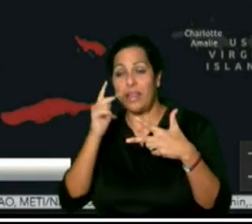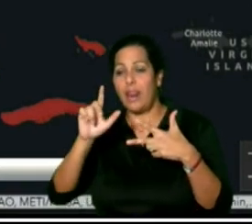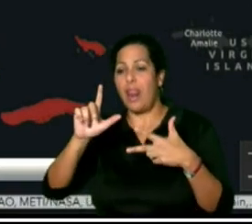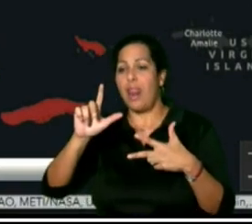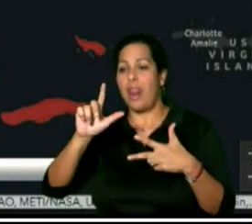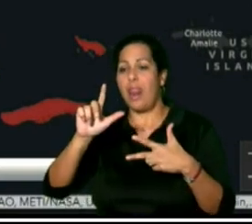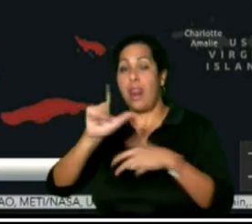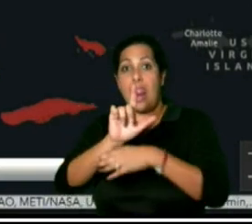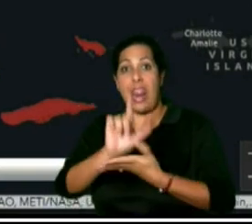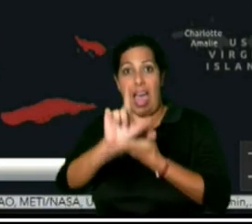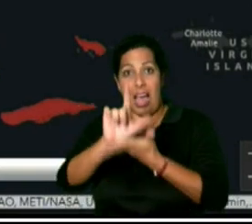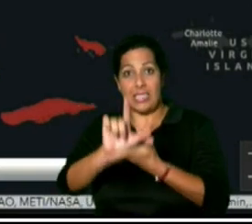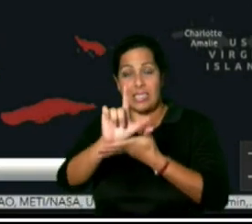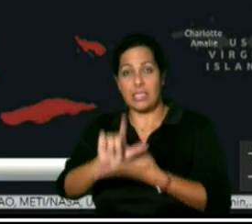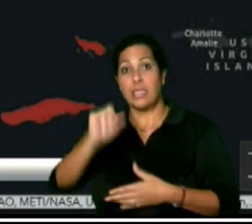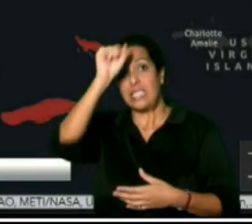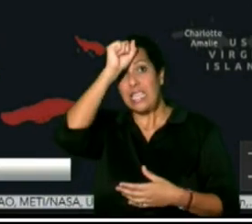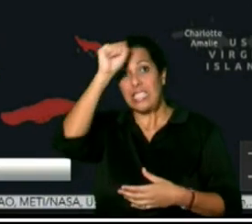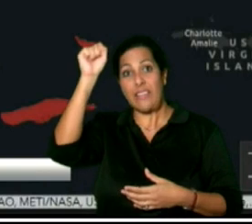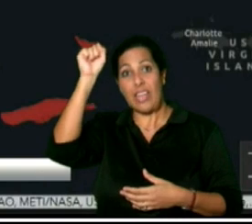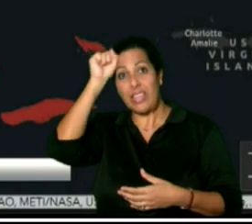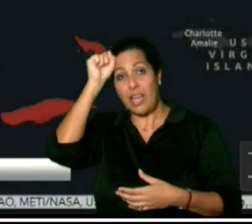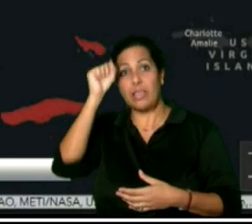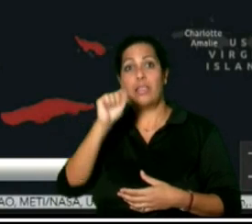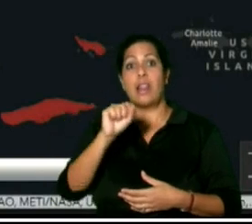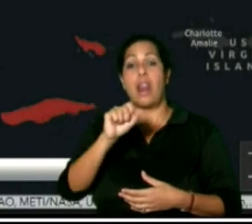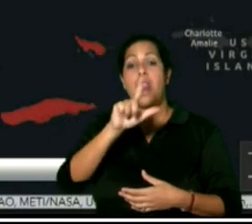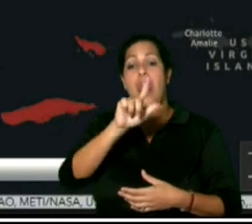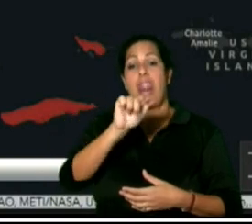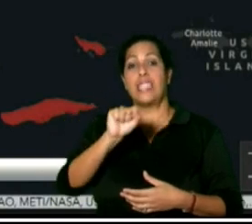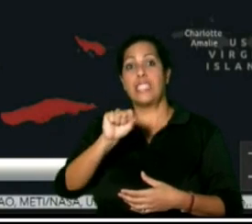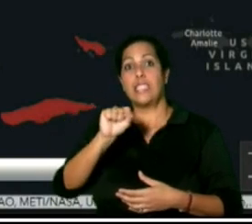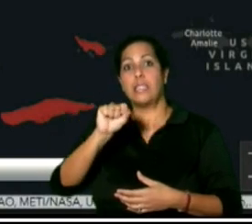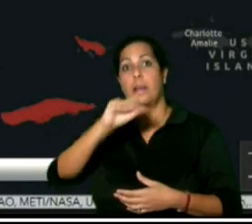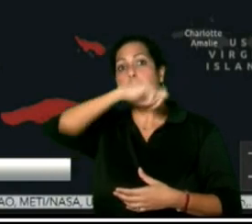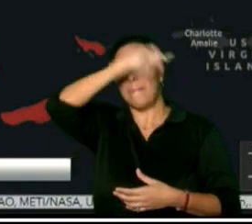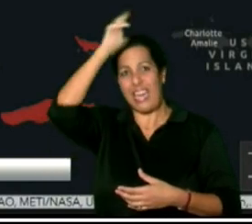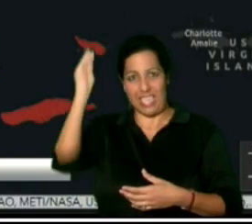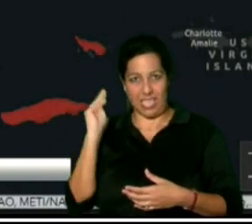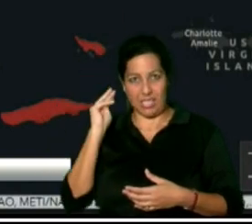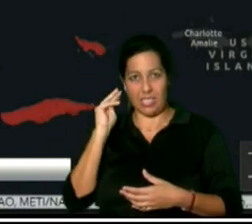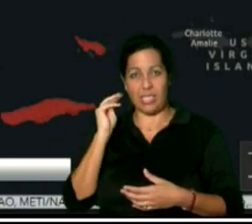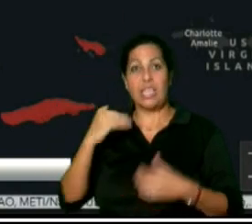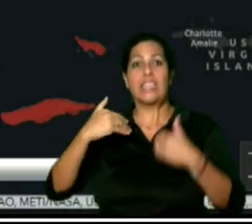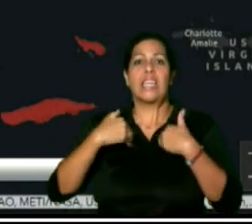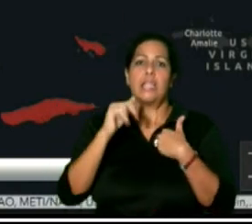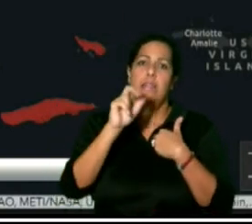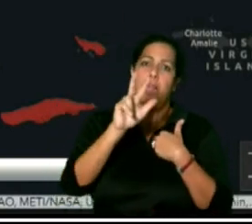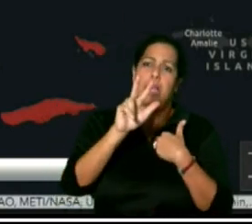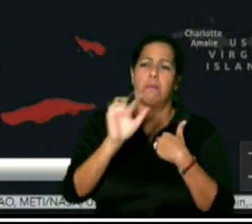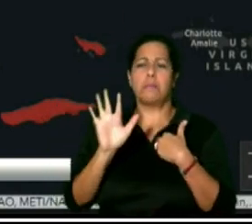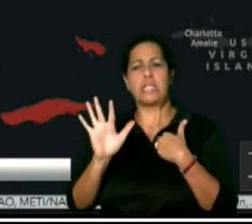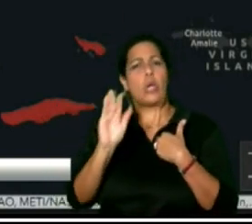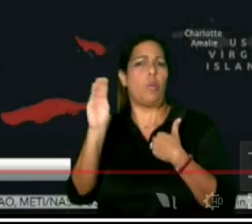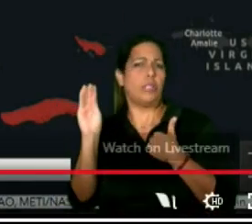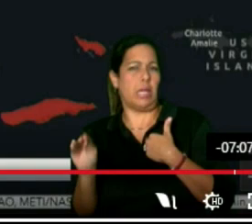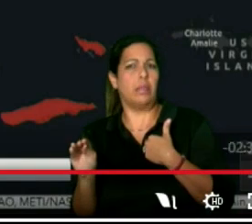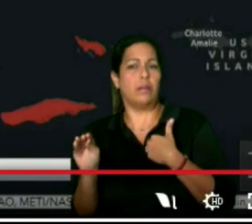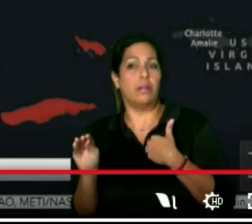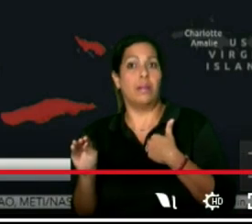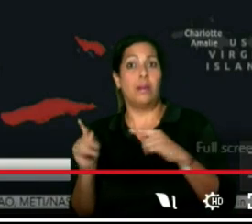Lajas, San Sebastián y Las Marías, son los que tienen entre 3 a 5%, y en este momento no tenemos